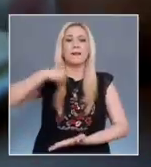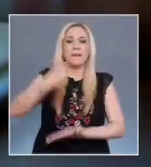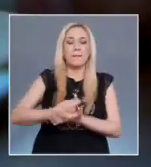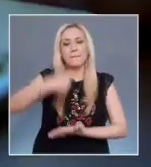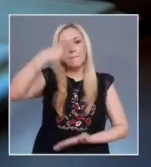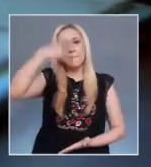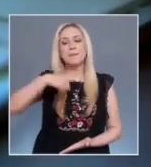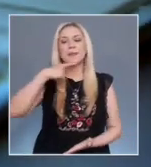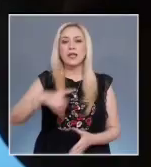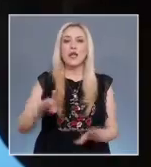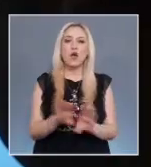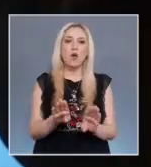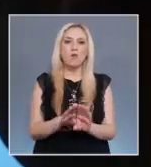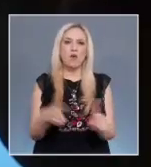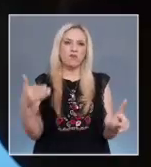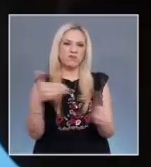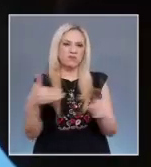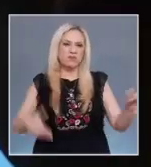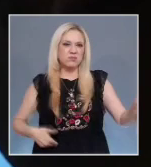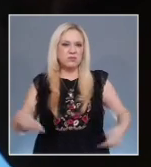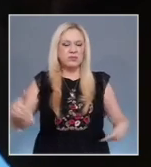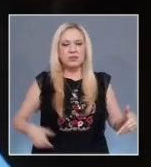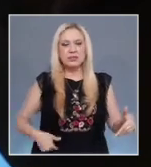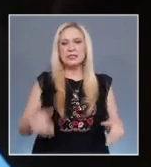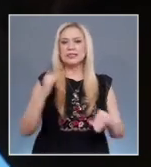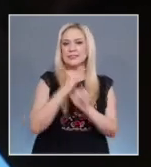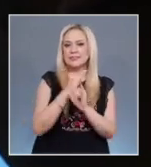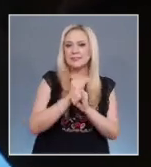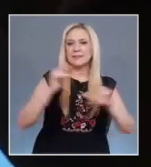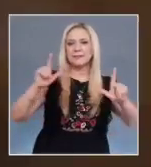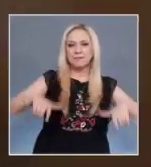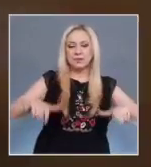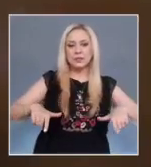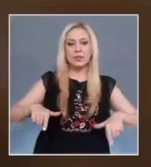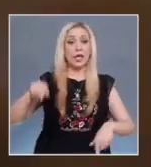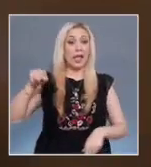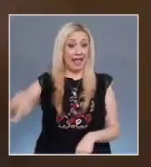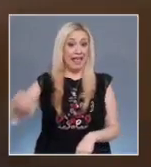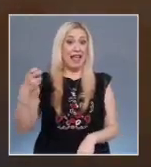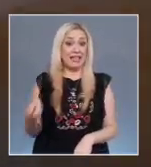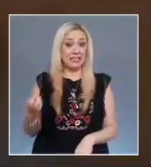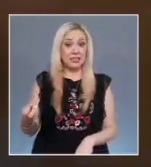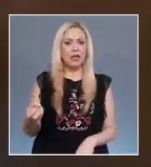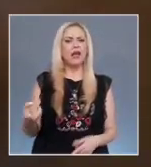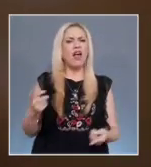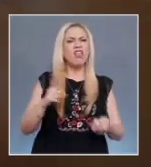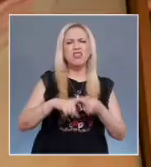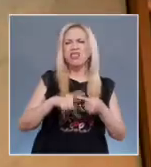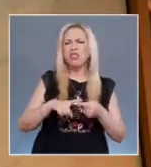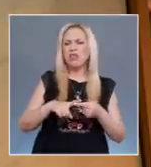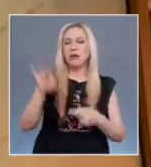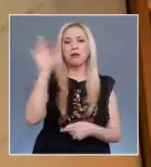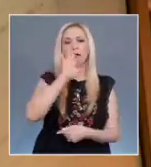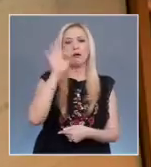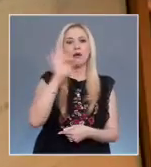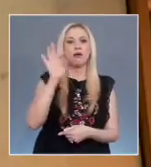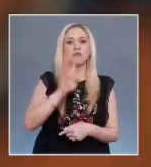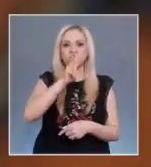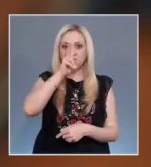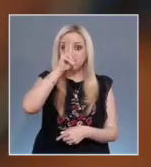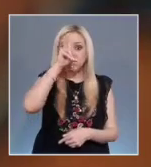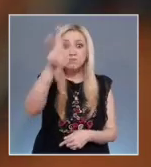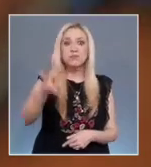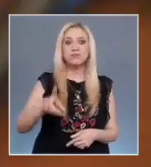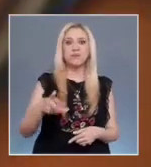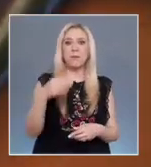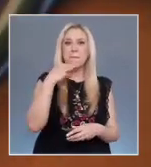ciberacoso. El artículo, que sigue vigente, establece que comete ese delito quien hostigue o amenace mediante tecnologías de la información